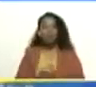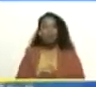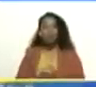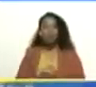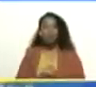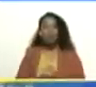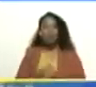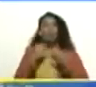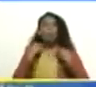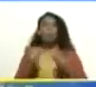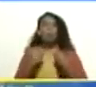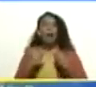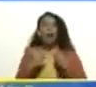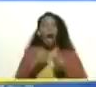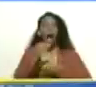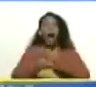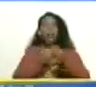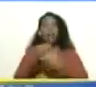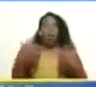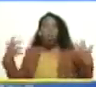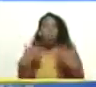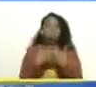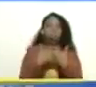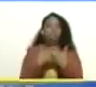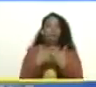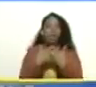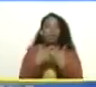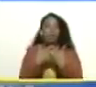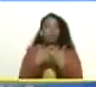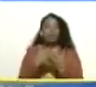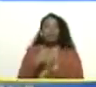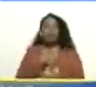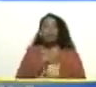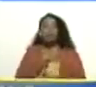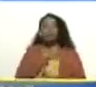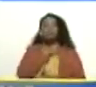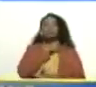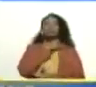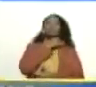era hacer colapsar la sociedad venezolana